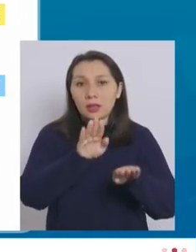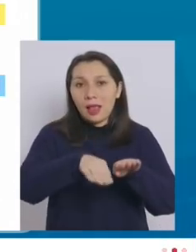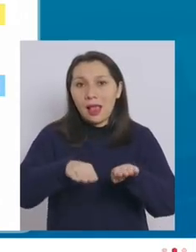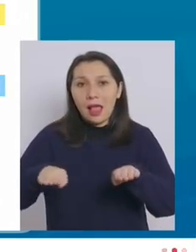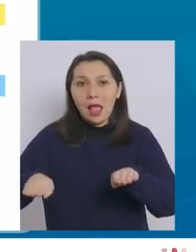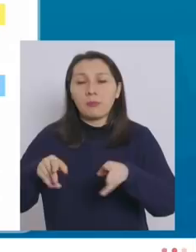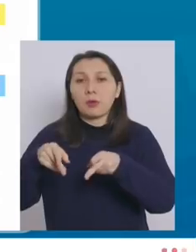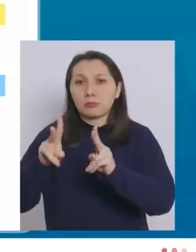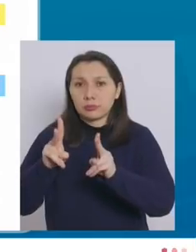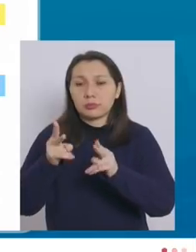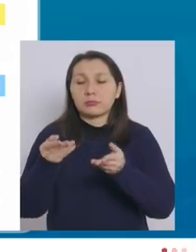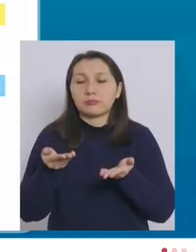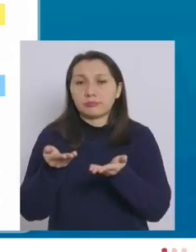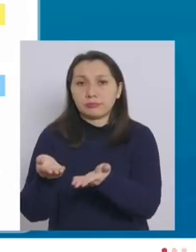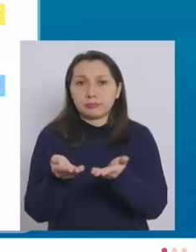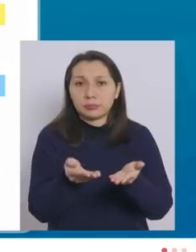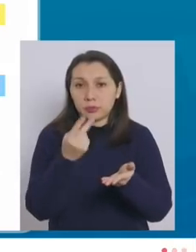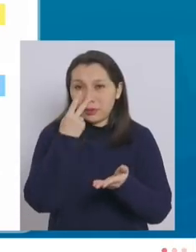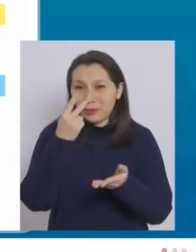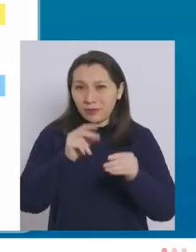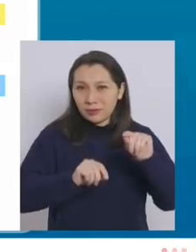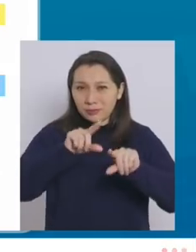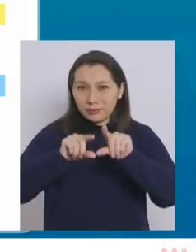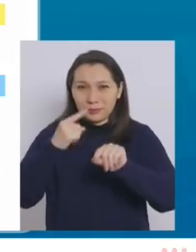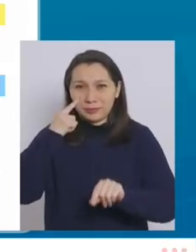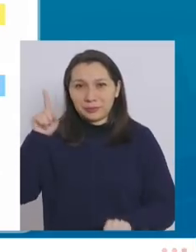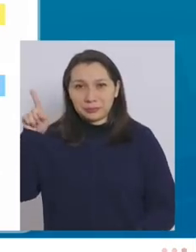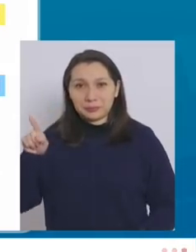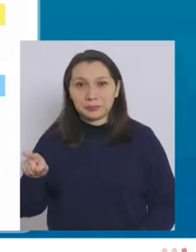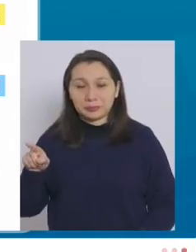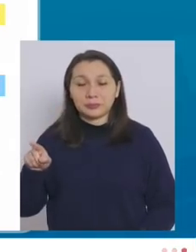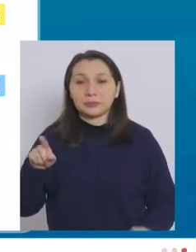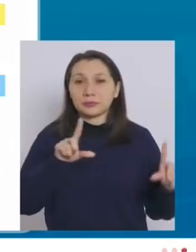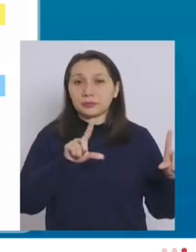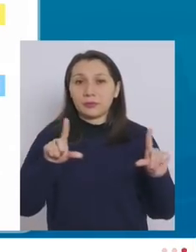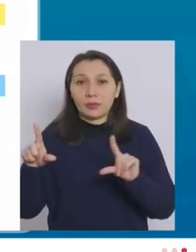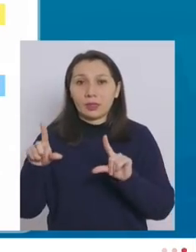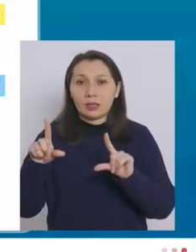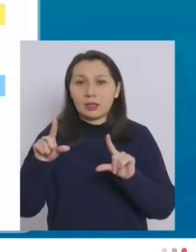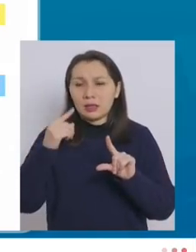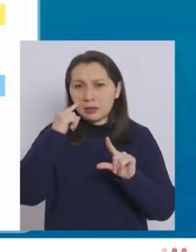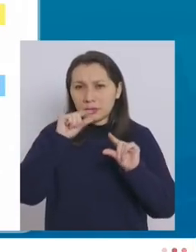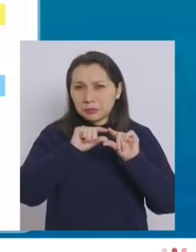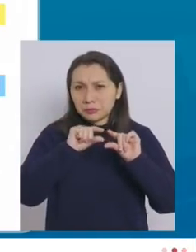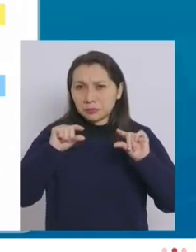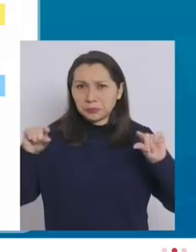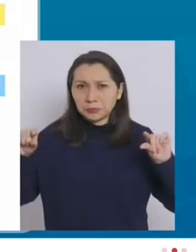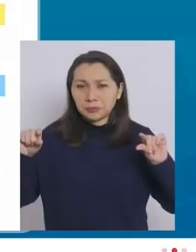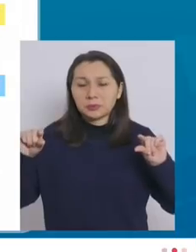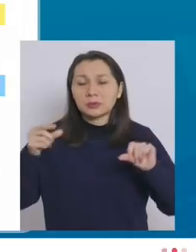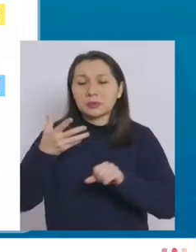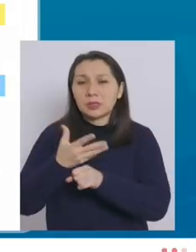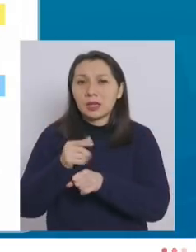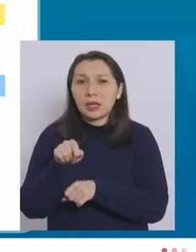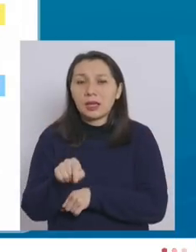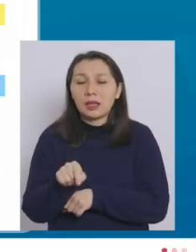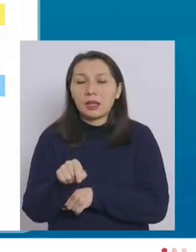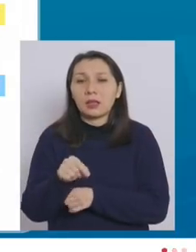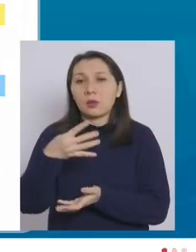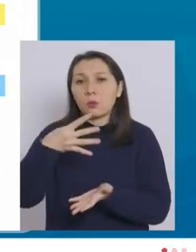camas habilitadas, como se muestra ahí en el gráfico, en el cuadro central, de las